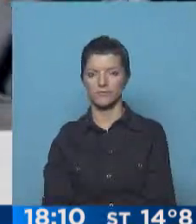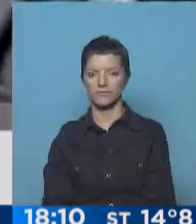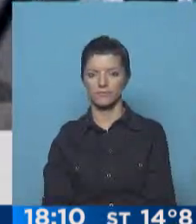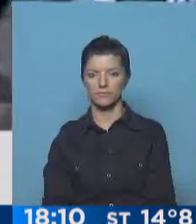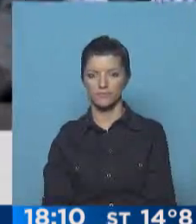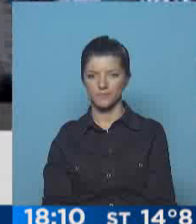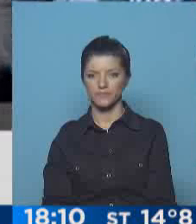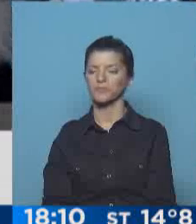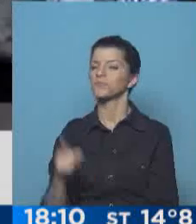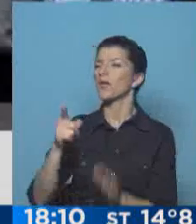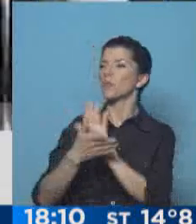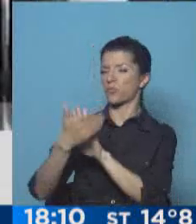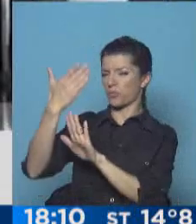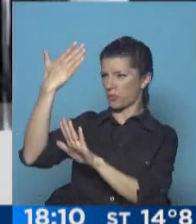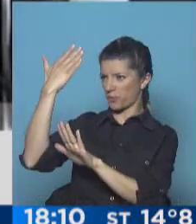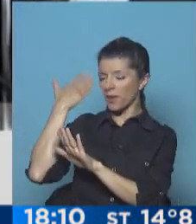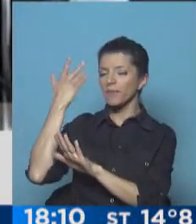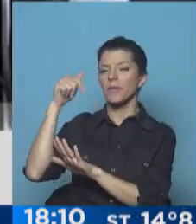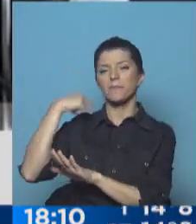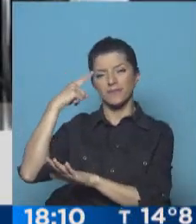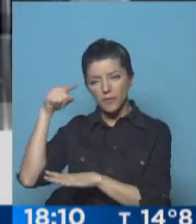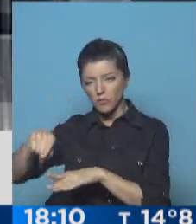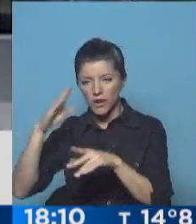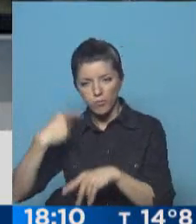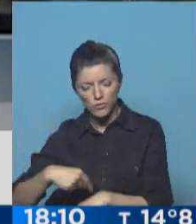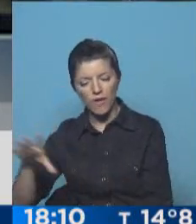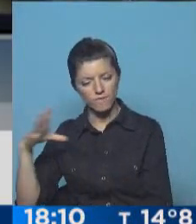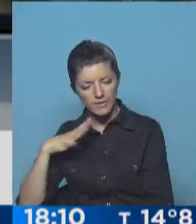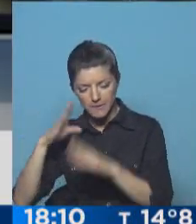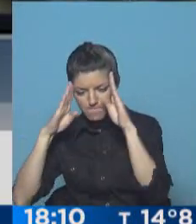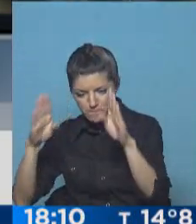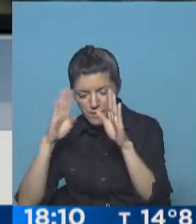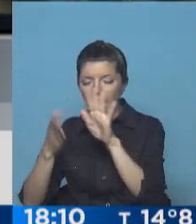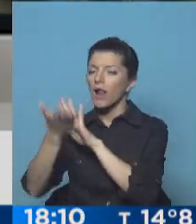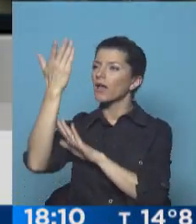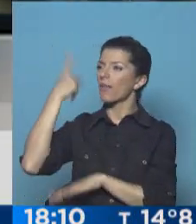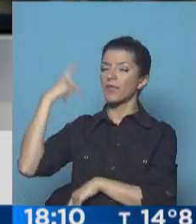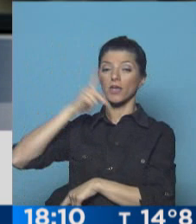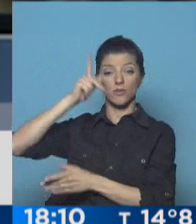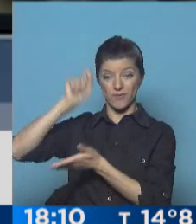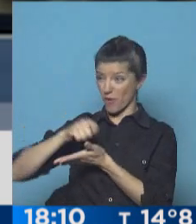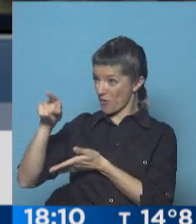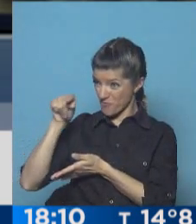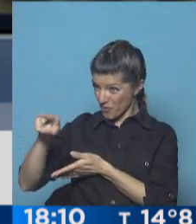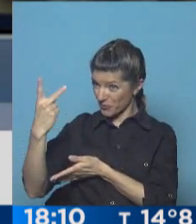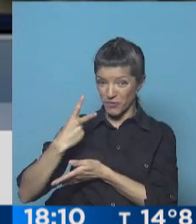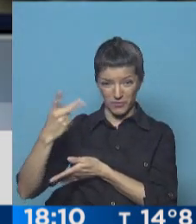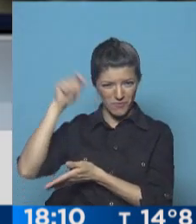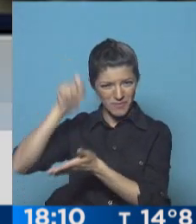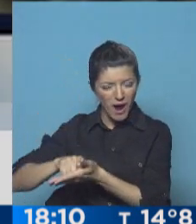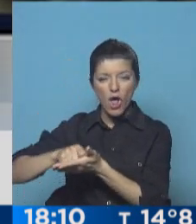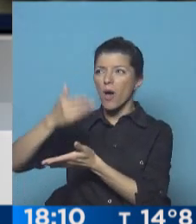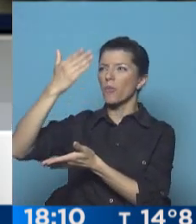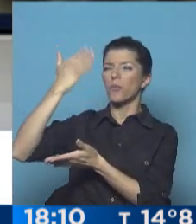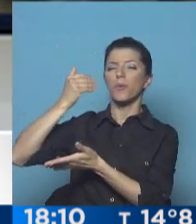desde aquella acta de reparación histórica que Néstor firmara contigo el